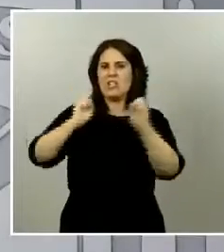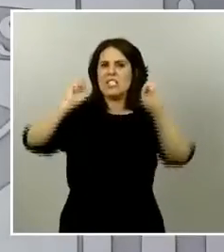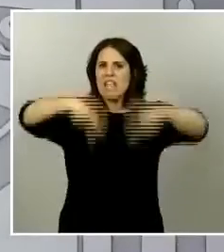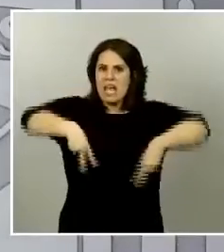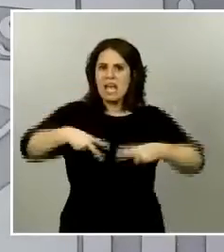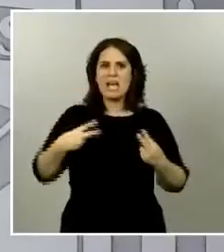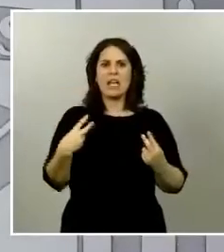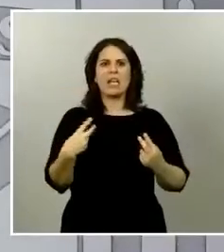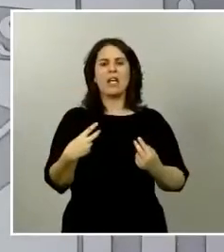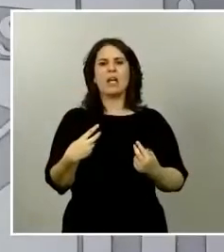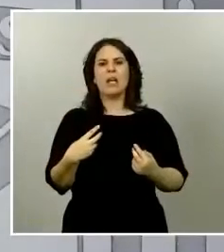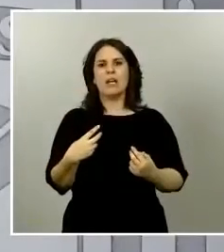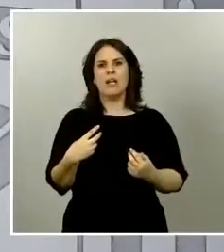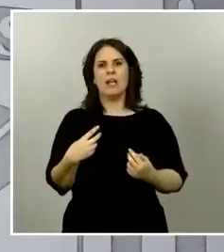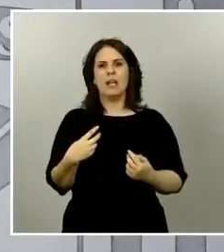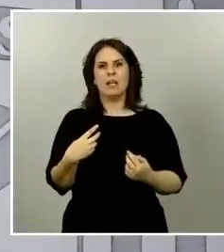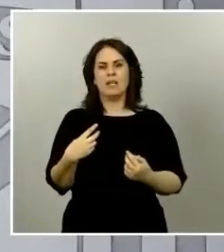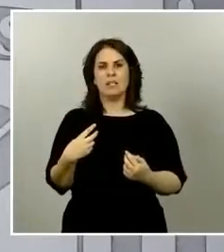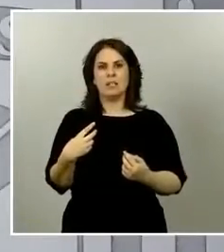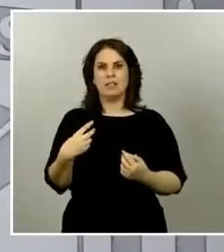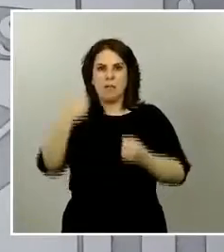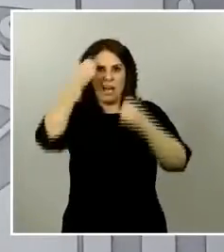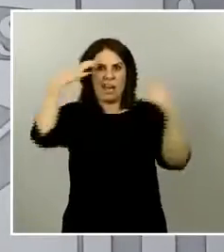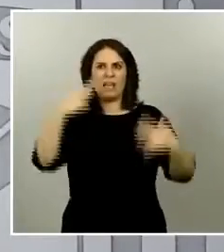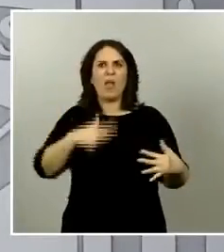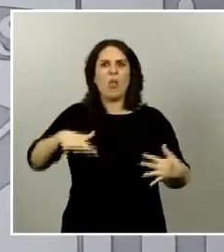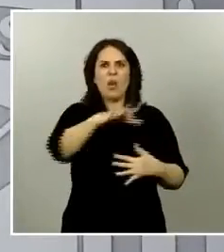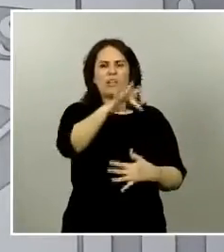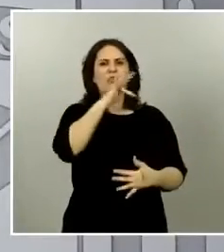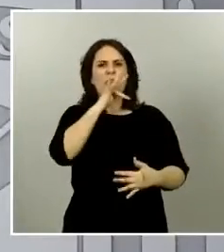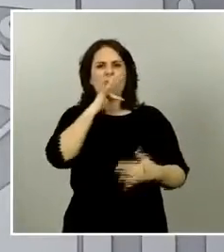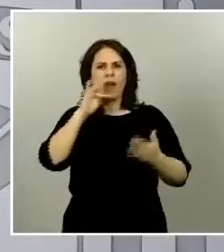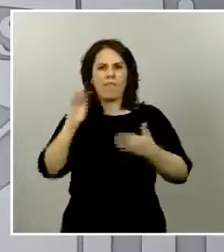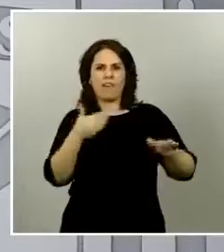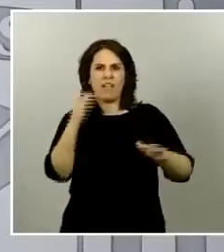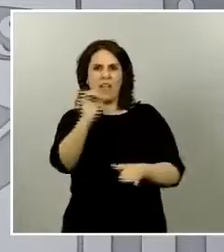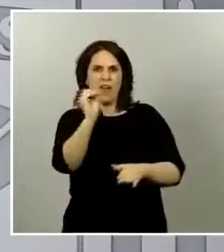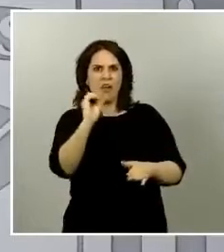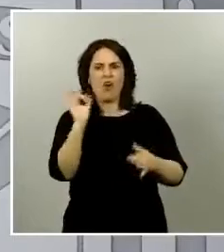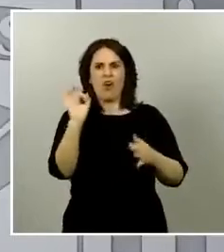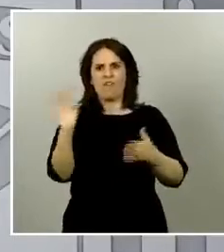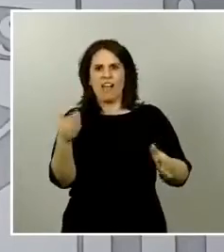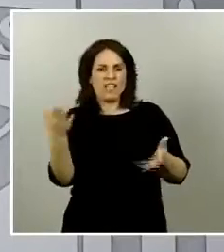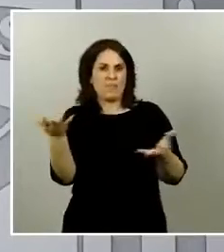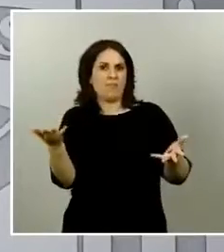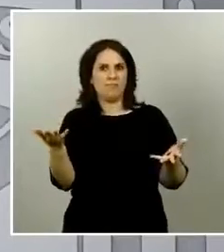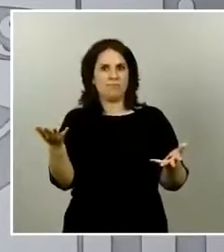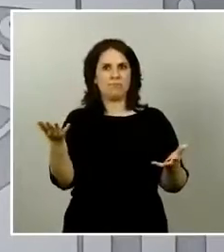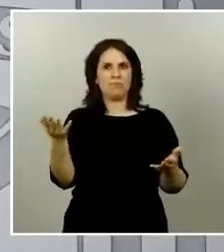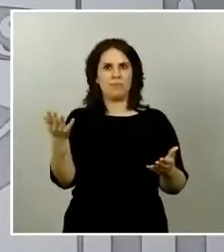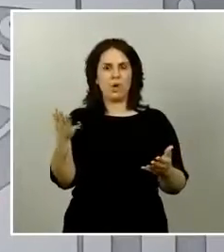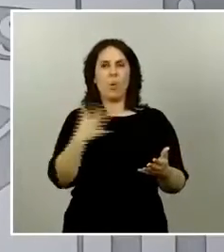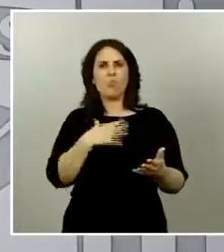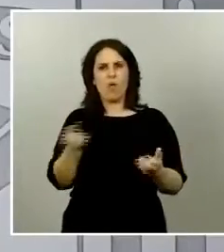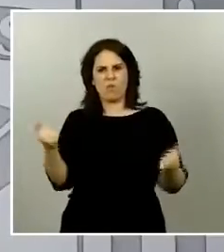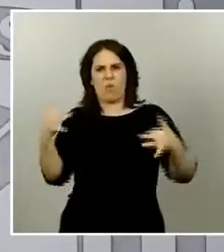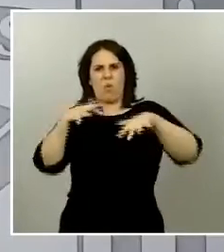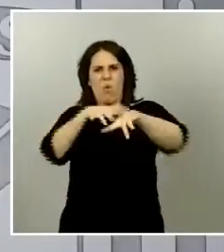horarios en aquellos lugares donde todavía se encuentran en esa fase o que